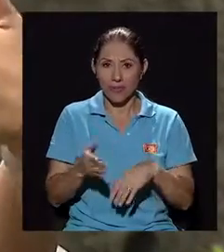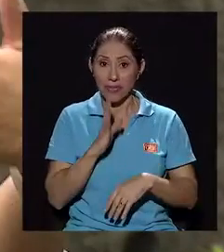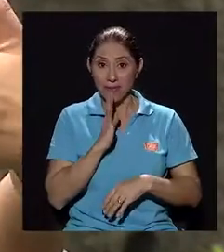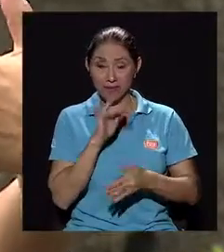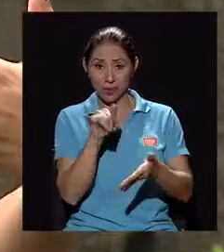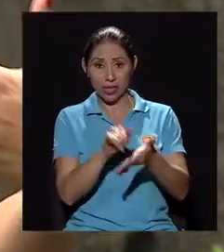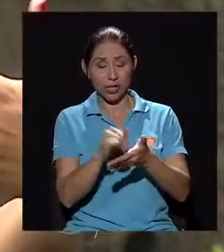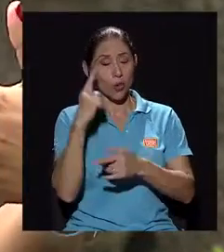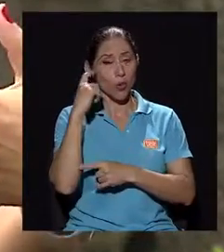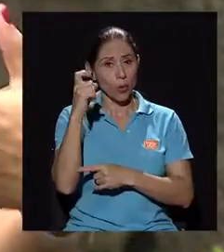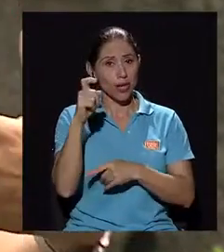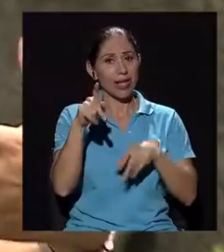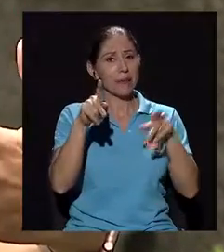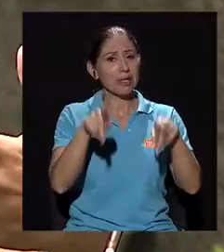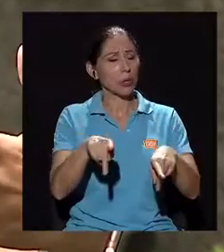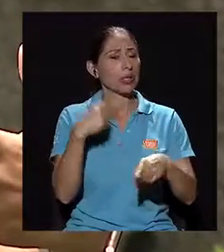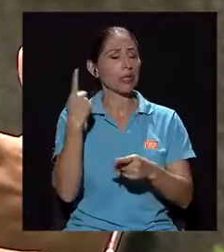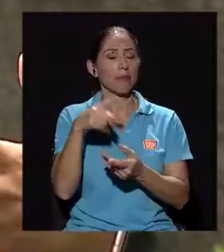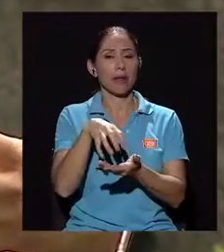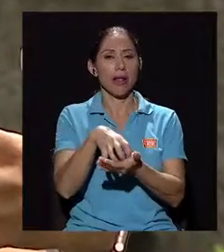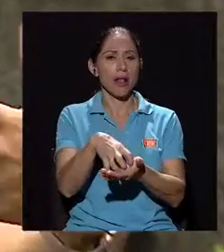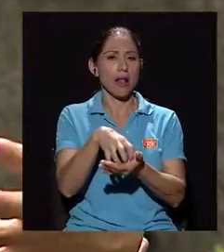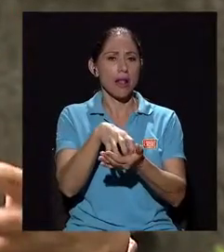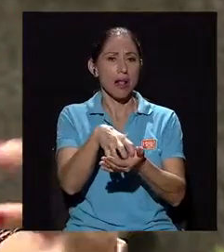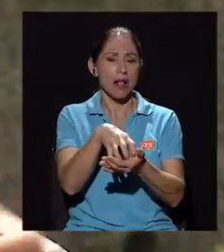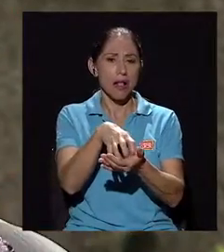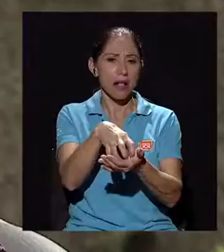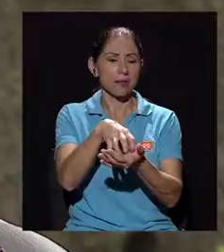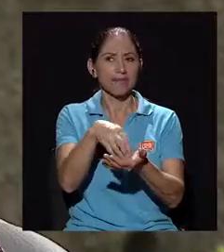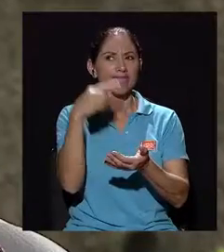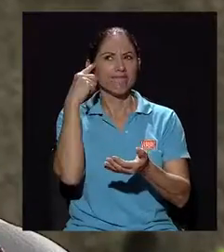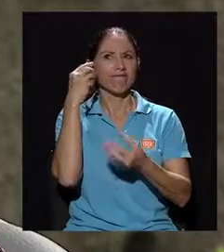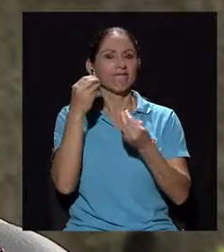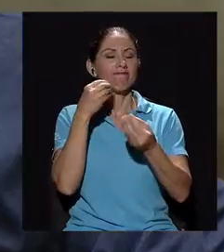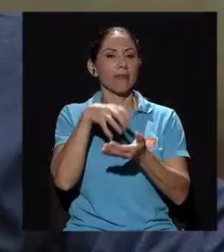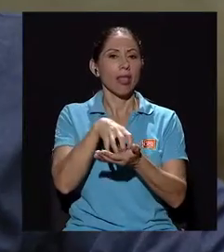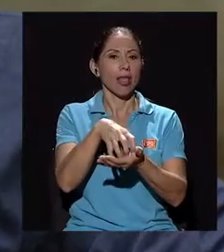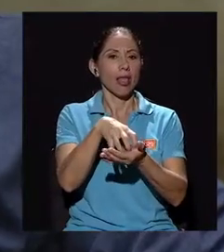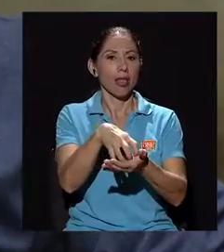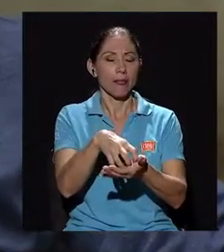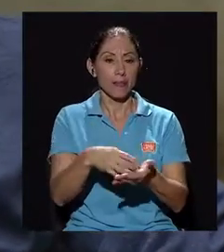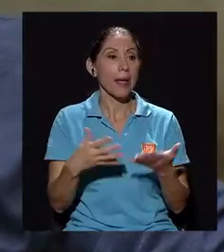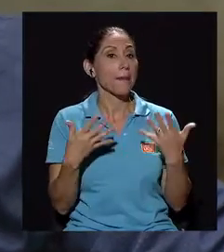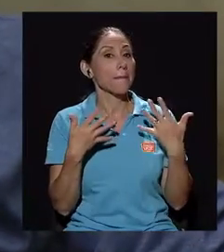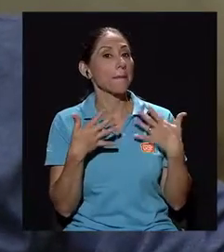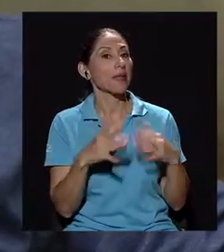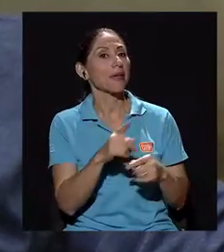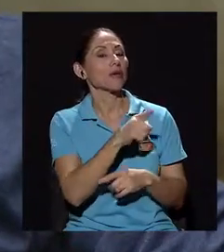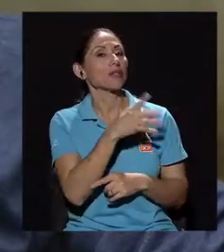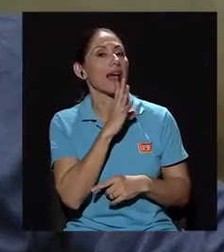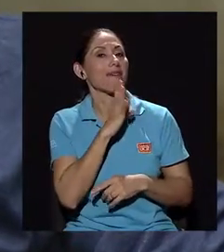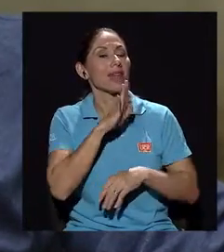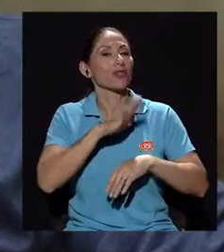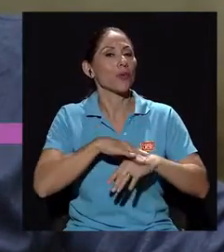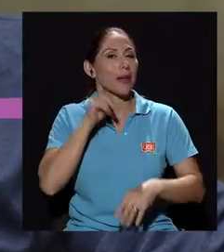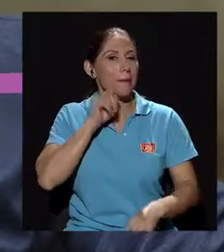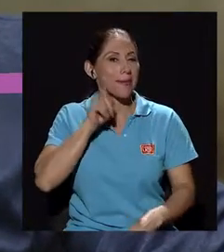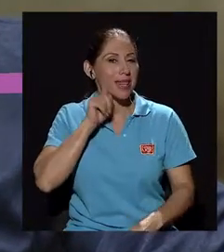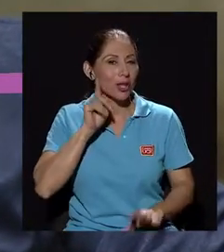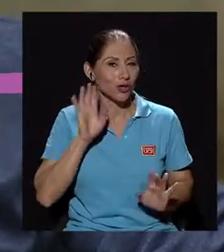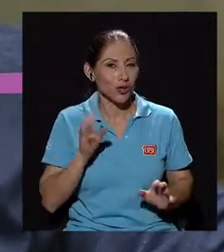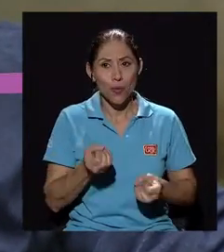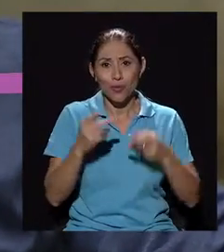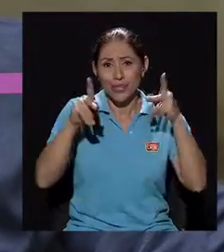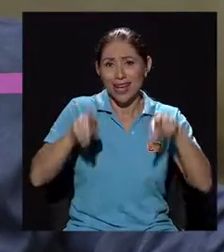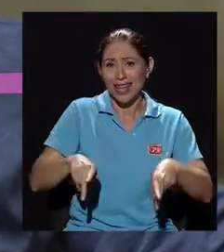sé que en las personas eso es una duda frecuente, ¿verdad? Más bien me estás apuntando a los mitos, ¿verdad? Hay mucha gente que le